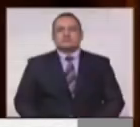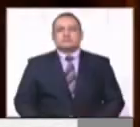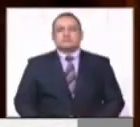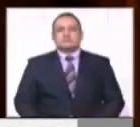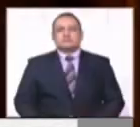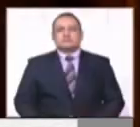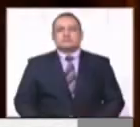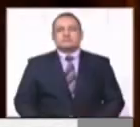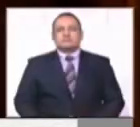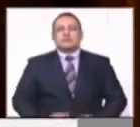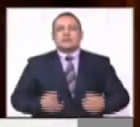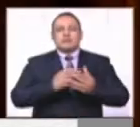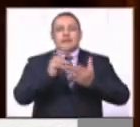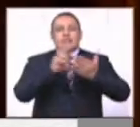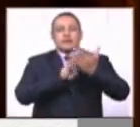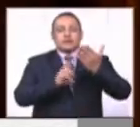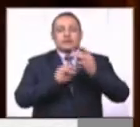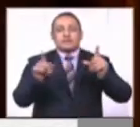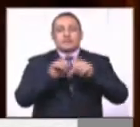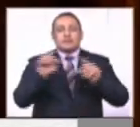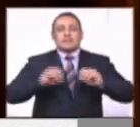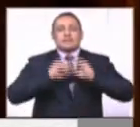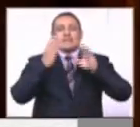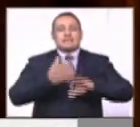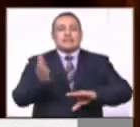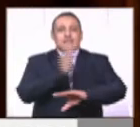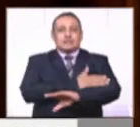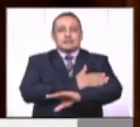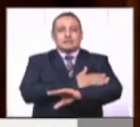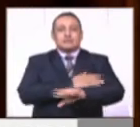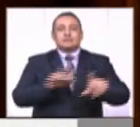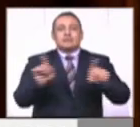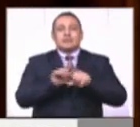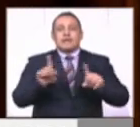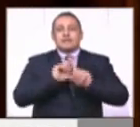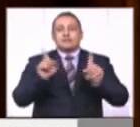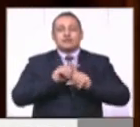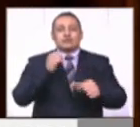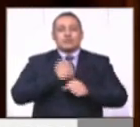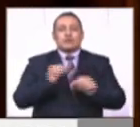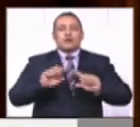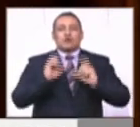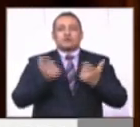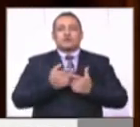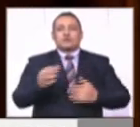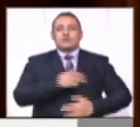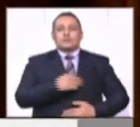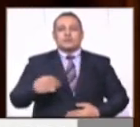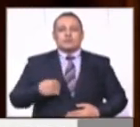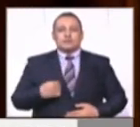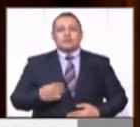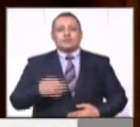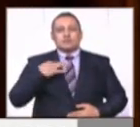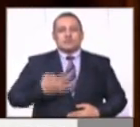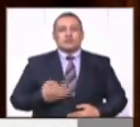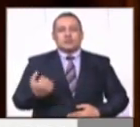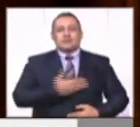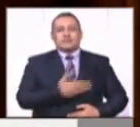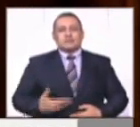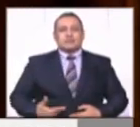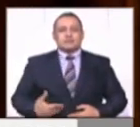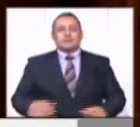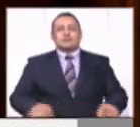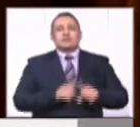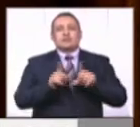dice relatorías los días anteriores así no funcionan las sesiones de consejo señor presidente